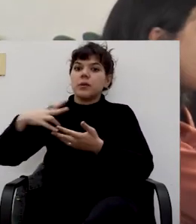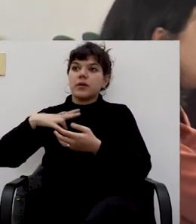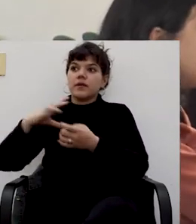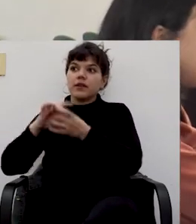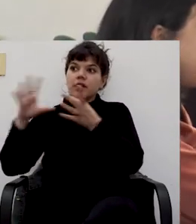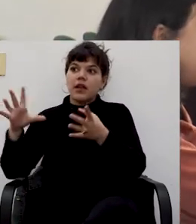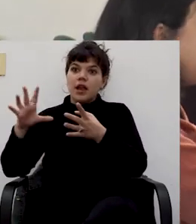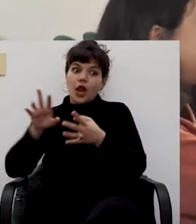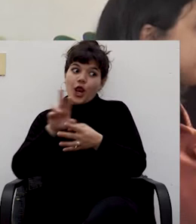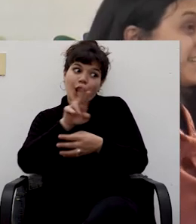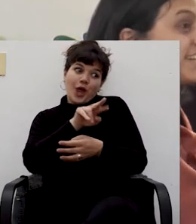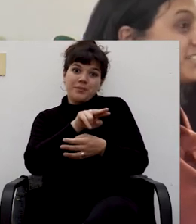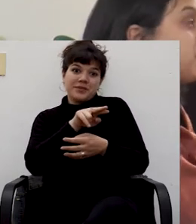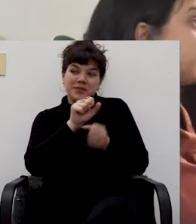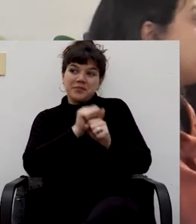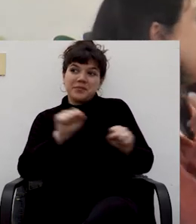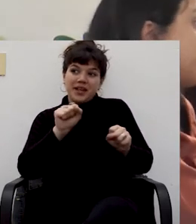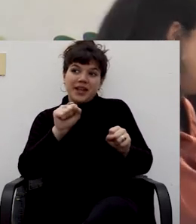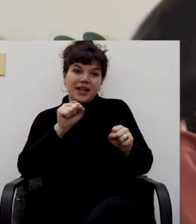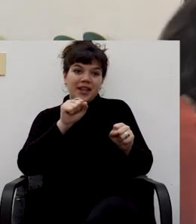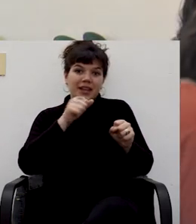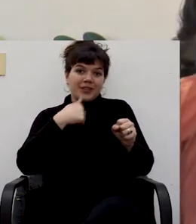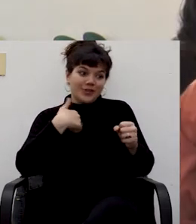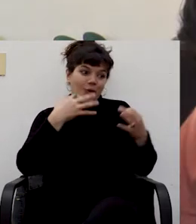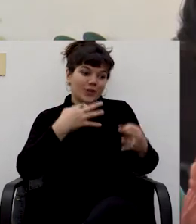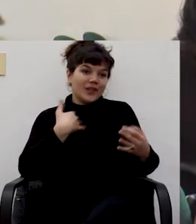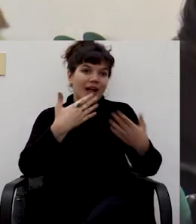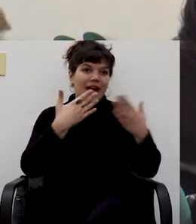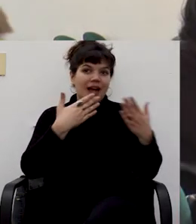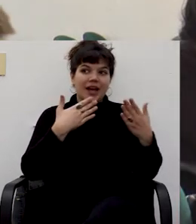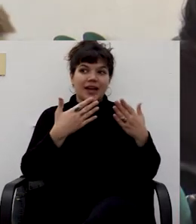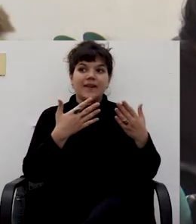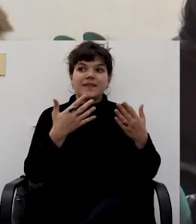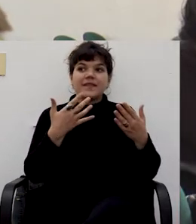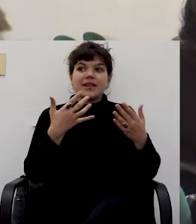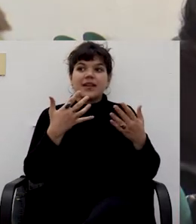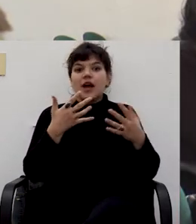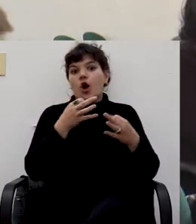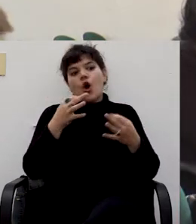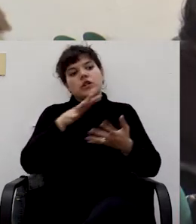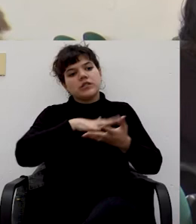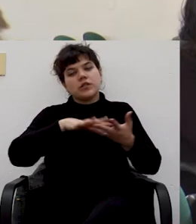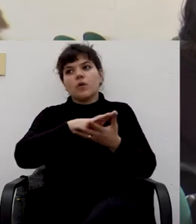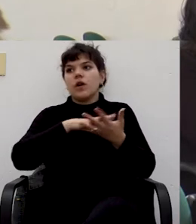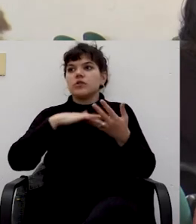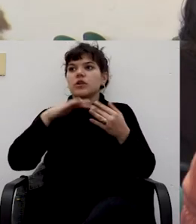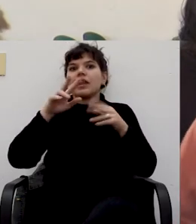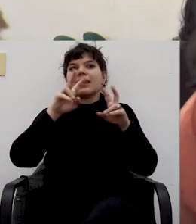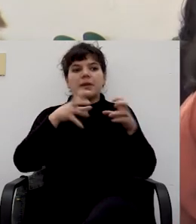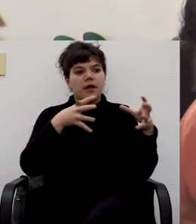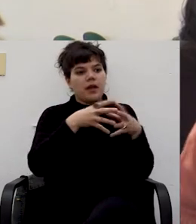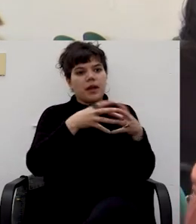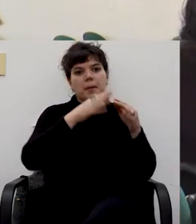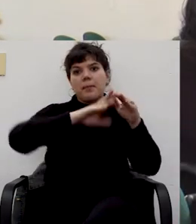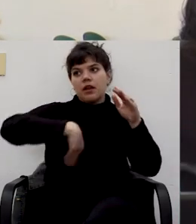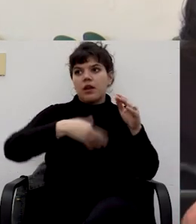todo lo mismo podría ser llevado a lo que yo voy a decir, o por lo menos a la situación, bueno, de las minorías, como son, por